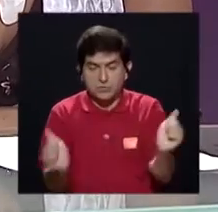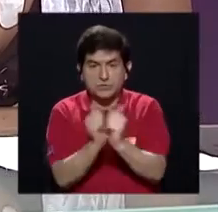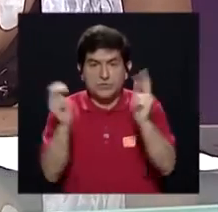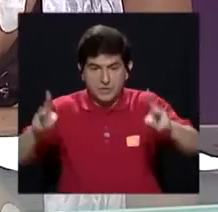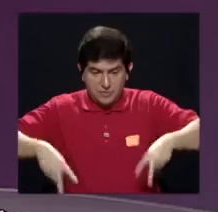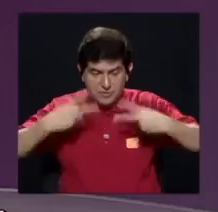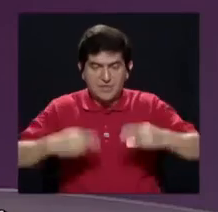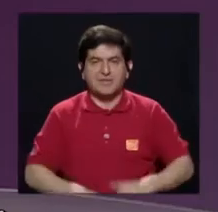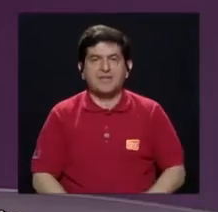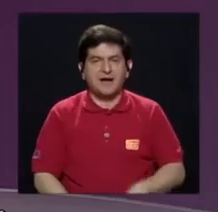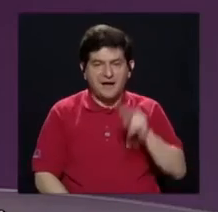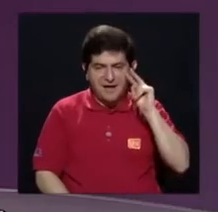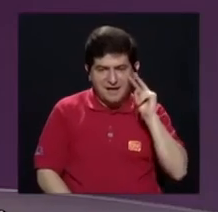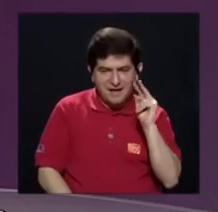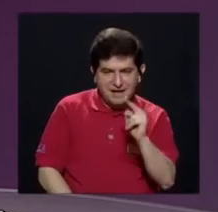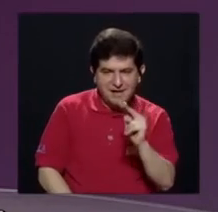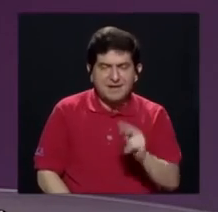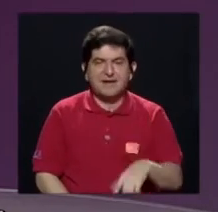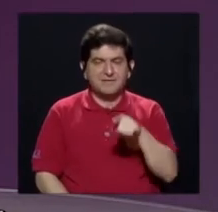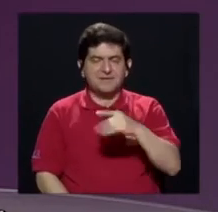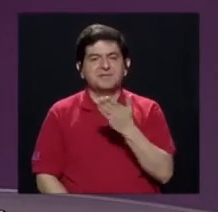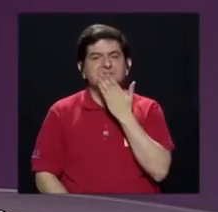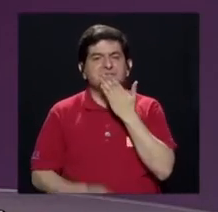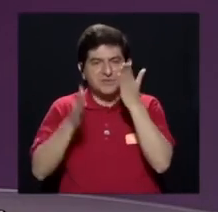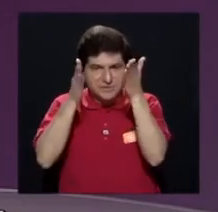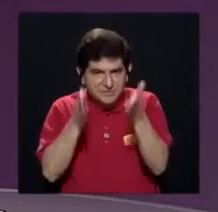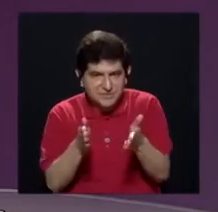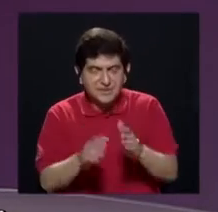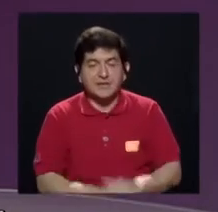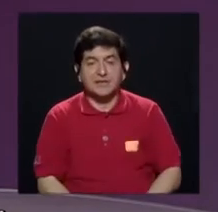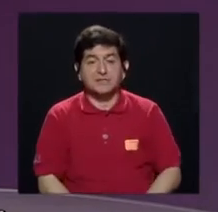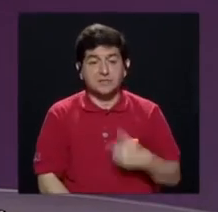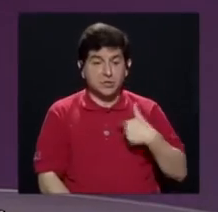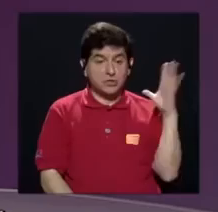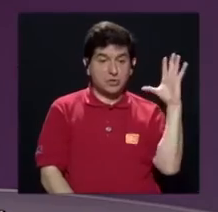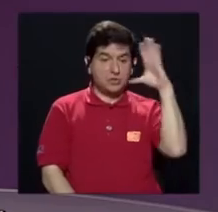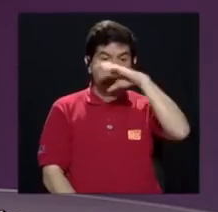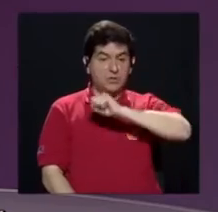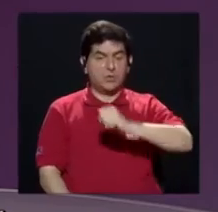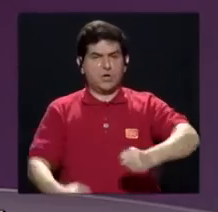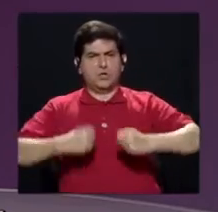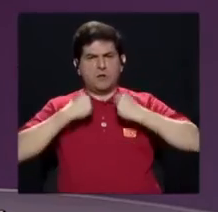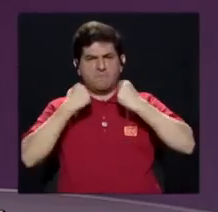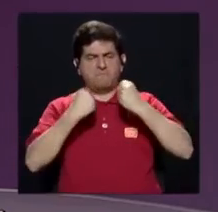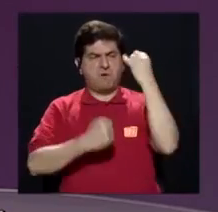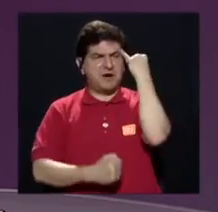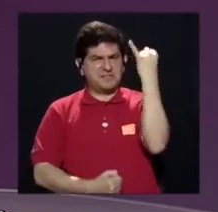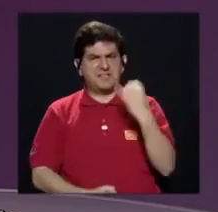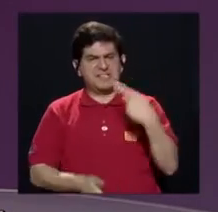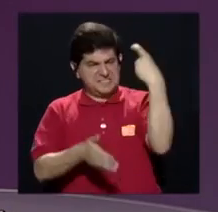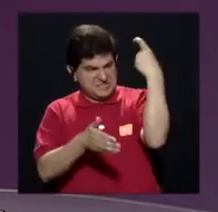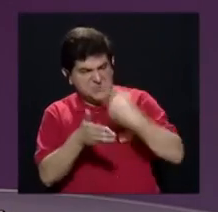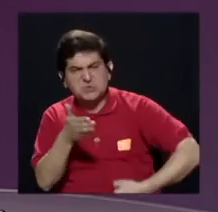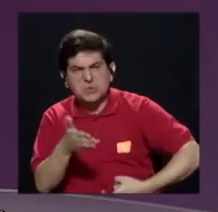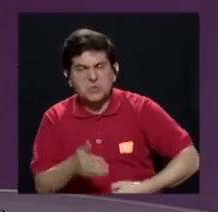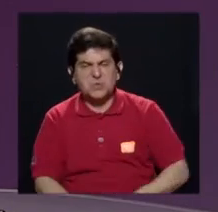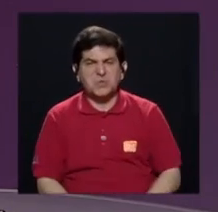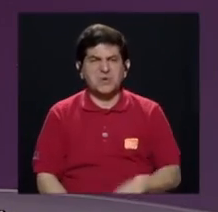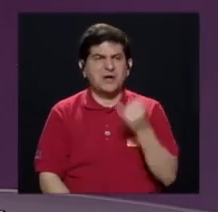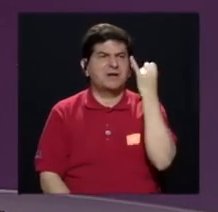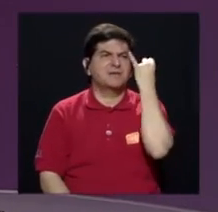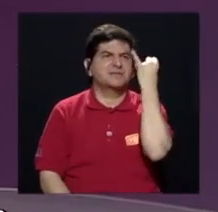de los indígenas, integrándolo. Y ahí me di cuenta lo fuerte que son las ideas rígidas, las